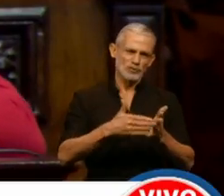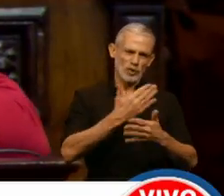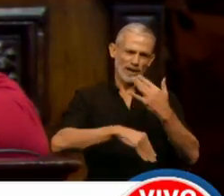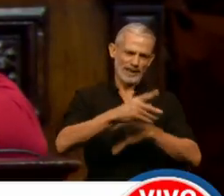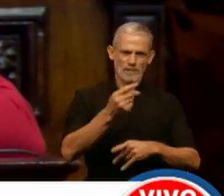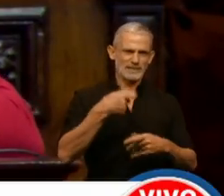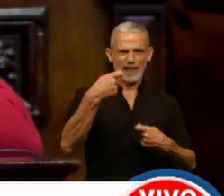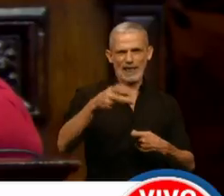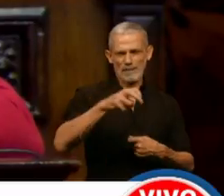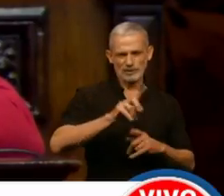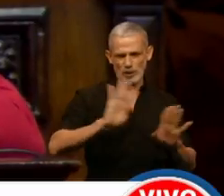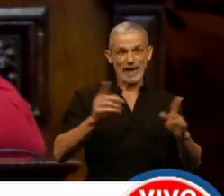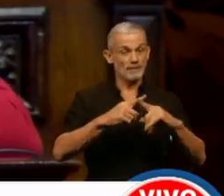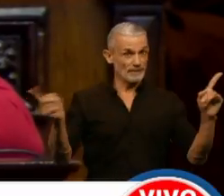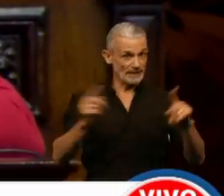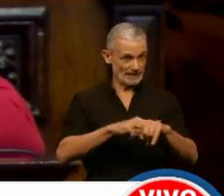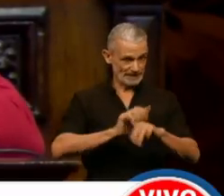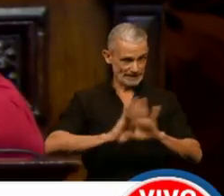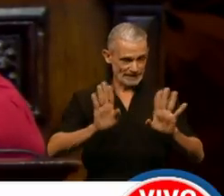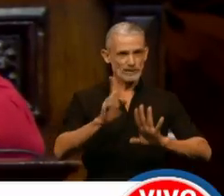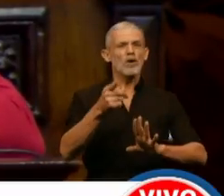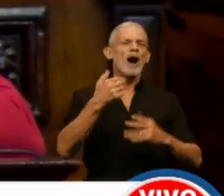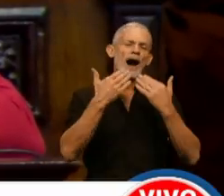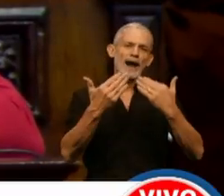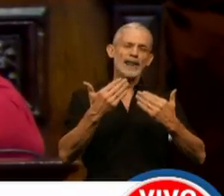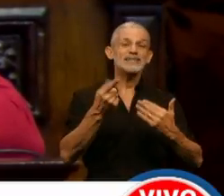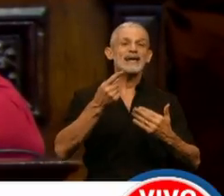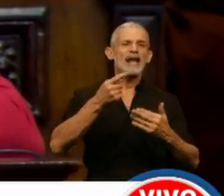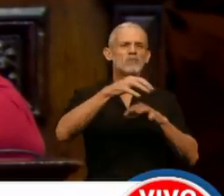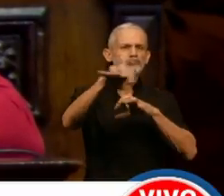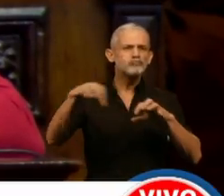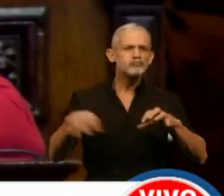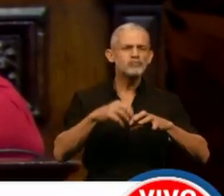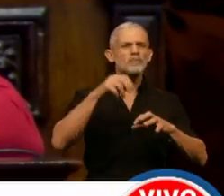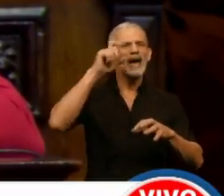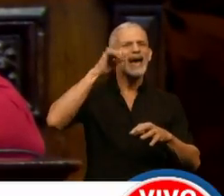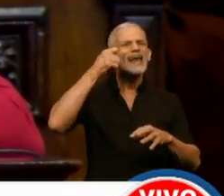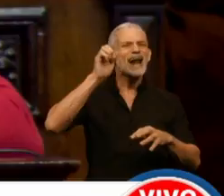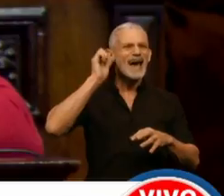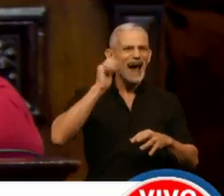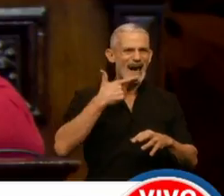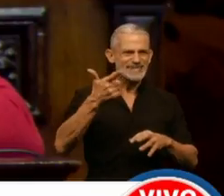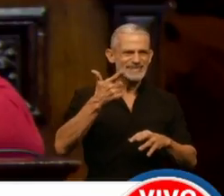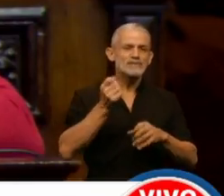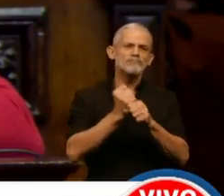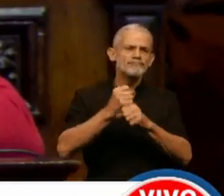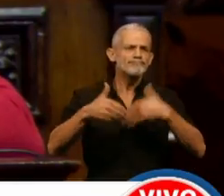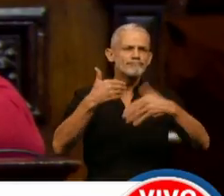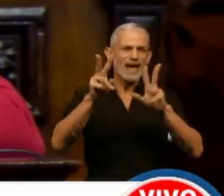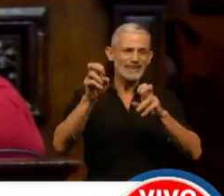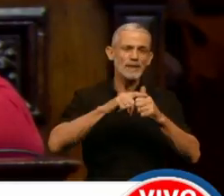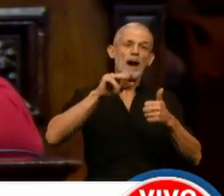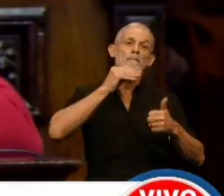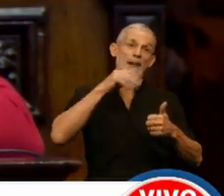no quiero alargar particularmente quiero agradecer a la multisectorial de enargás que hace años que trabaja con el tema a